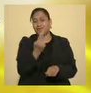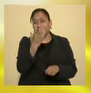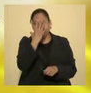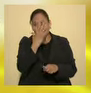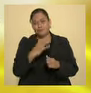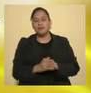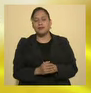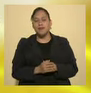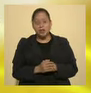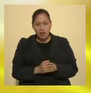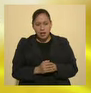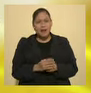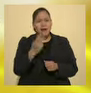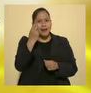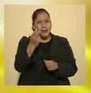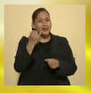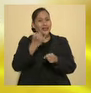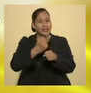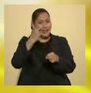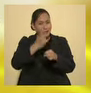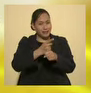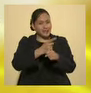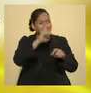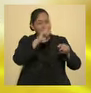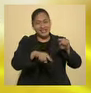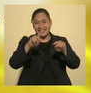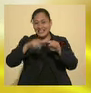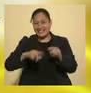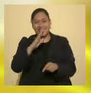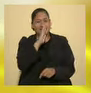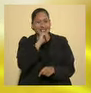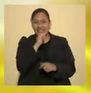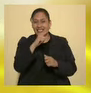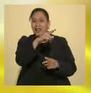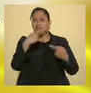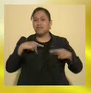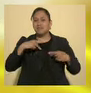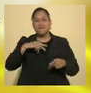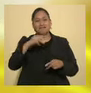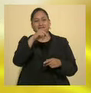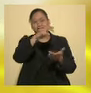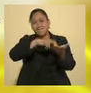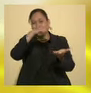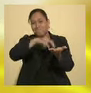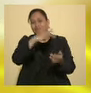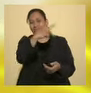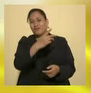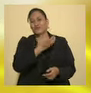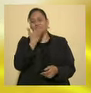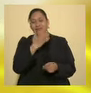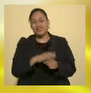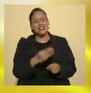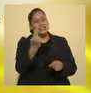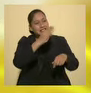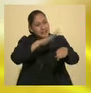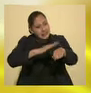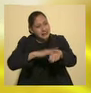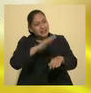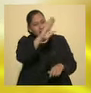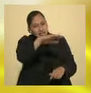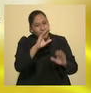Esa es, creo, una incapacidad difícil de quitar, que es la que la gente tiene, que hay que despertar esa